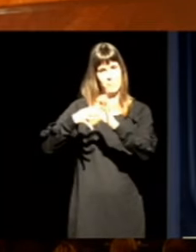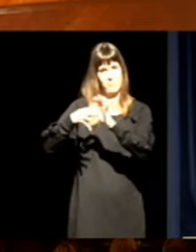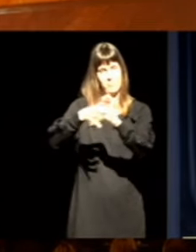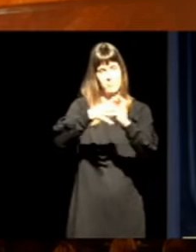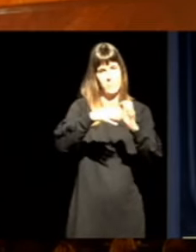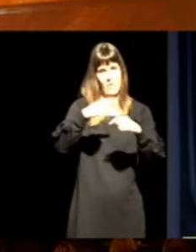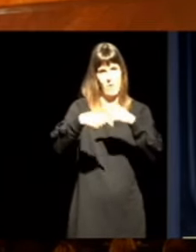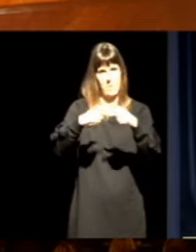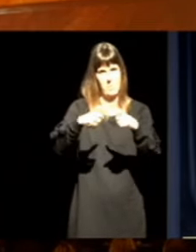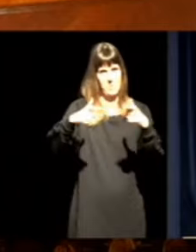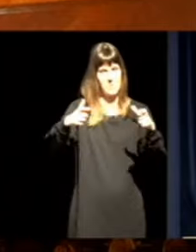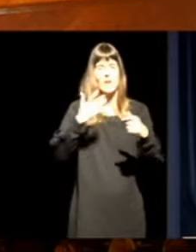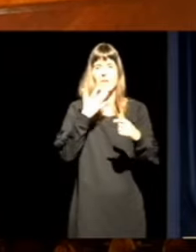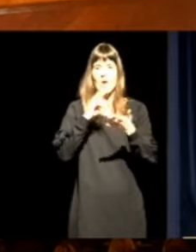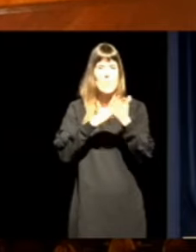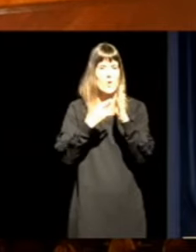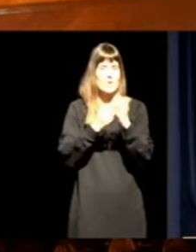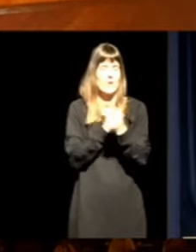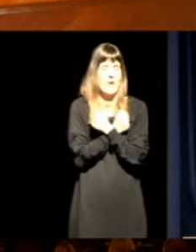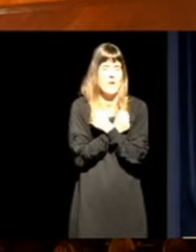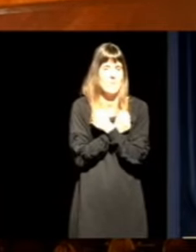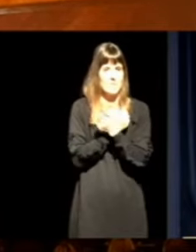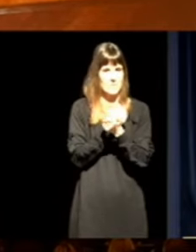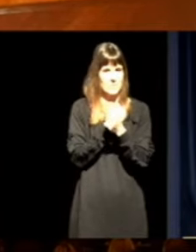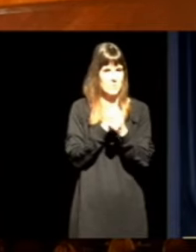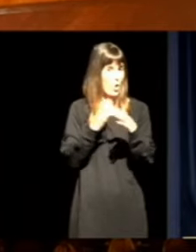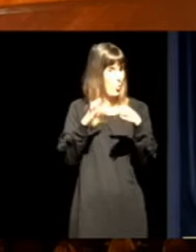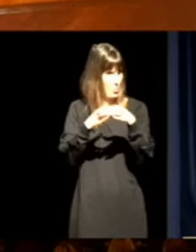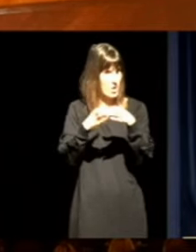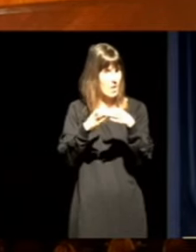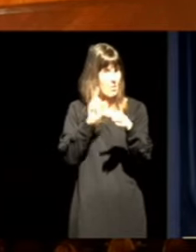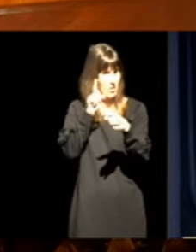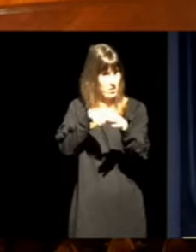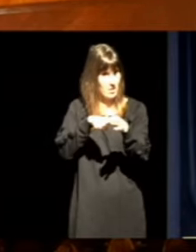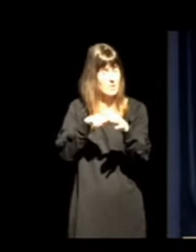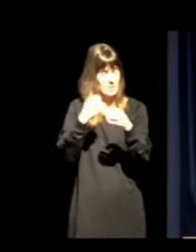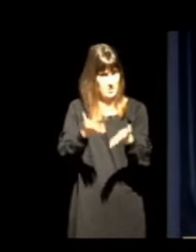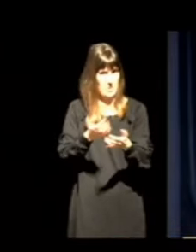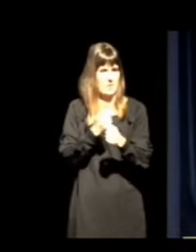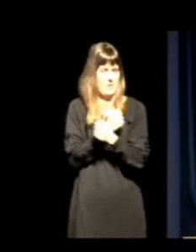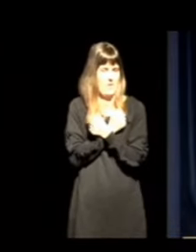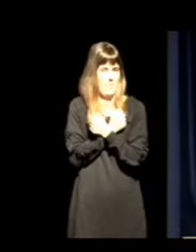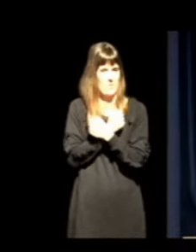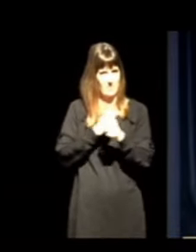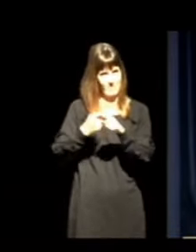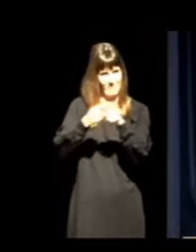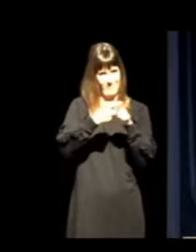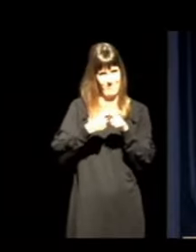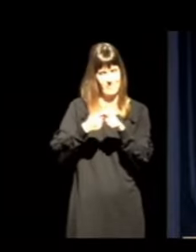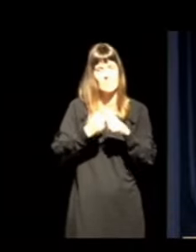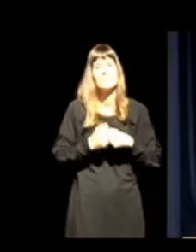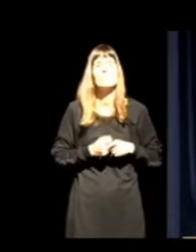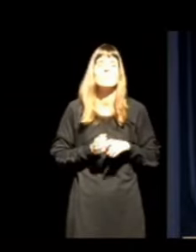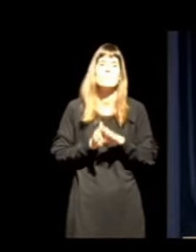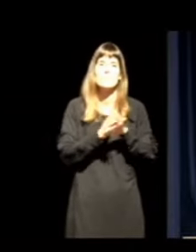Y tener, por ejemplo, proyectos de amor con la comunidad. Entonces quería hablar también un poco